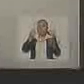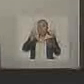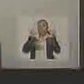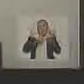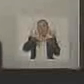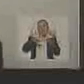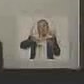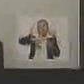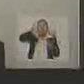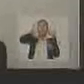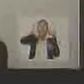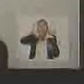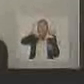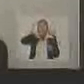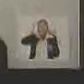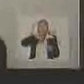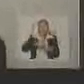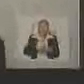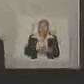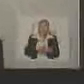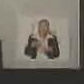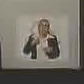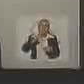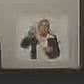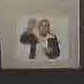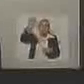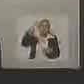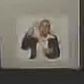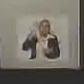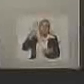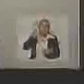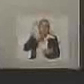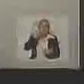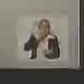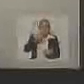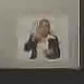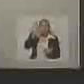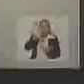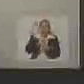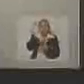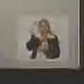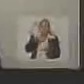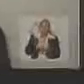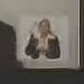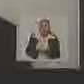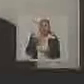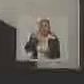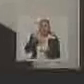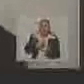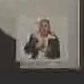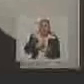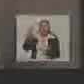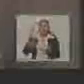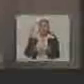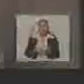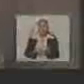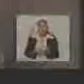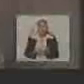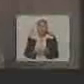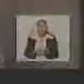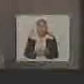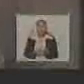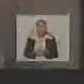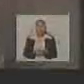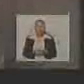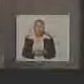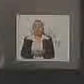en donde cabe mencionar que durante mi administración siempre fuimos el primer lugar. 10 segundos. Muchas gracias. Gracias.